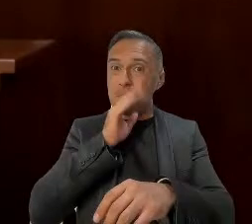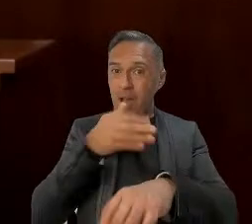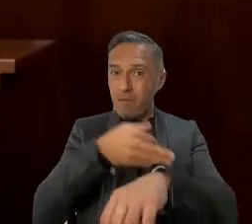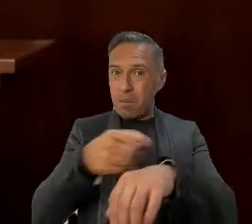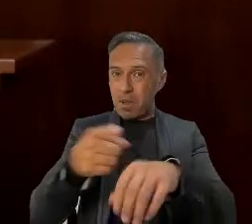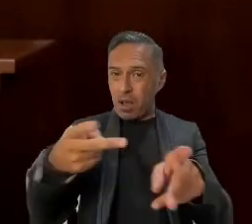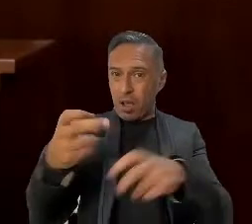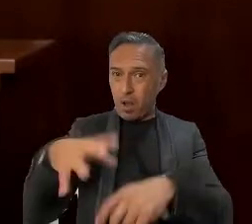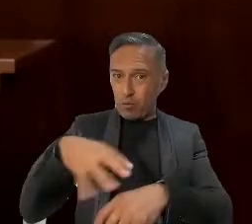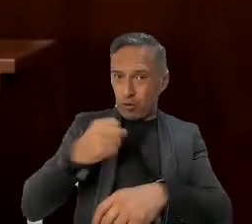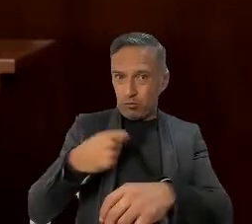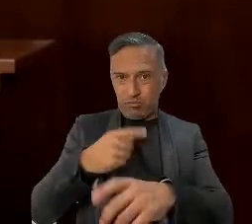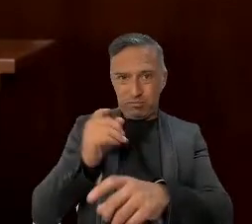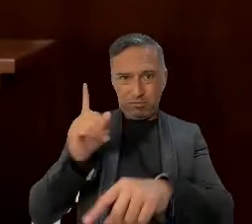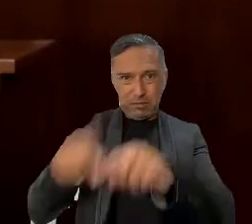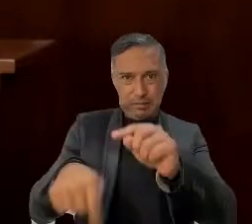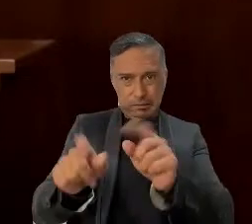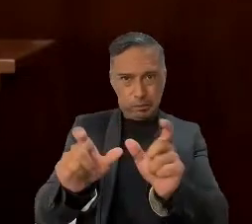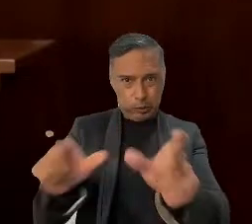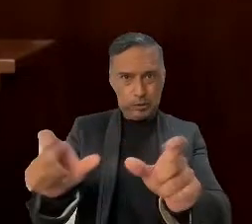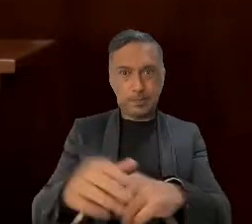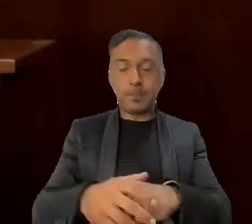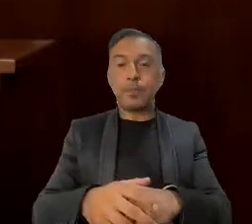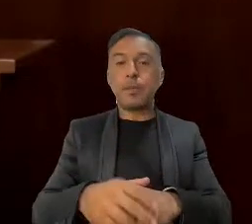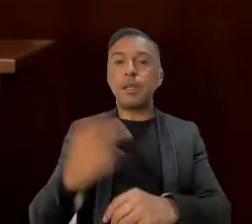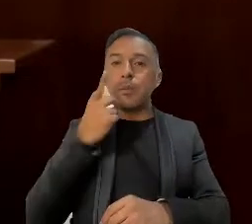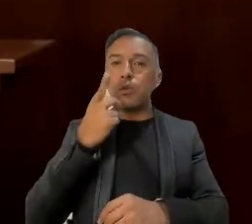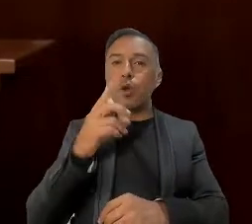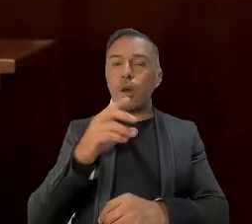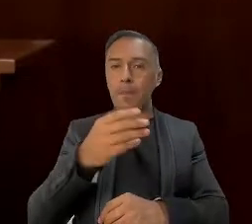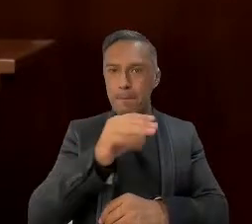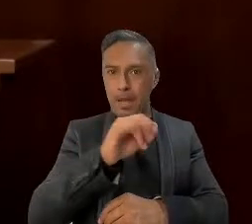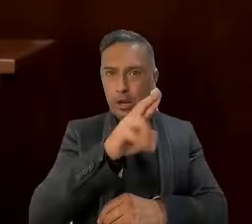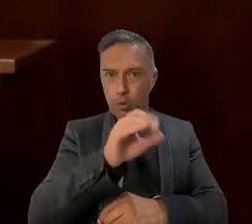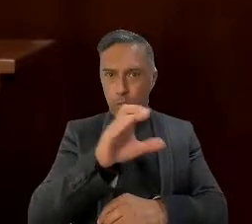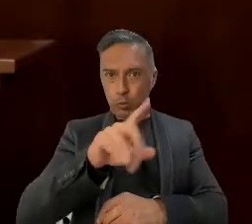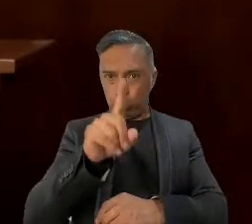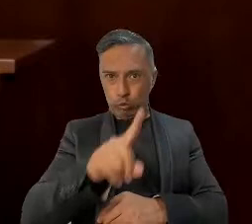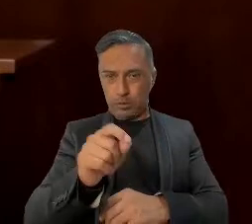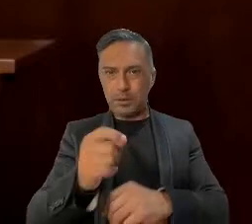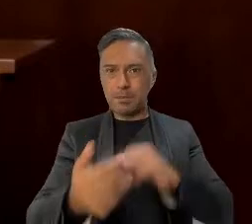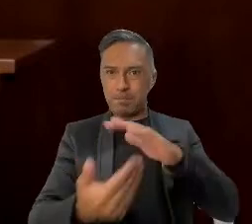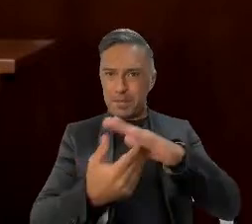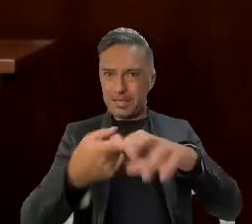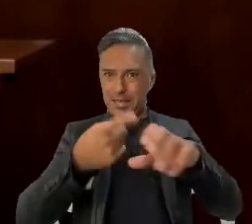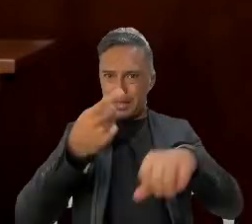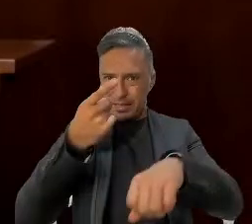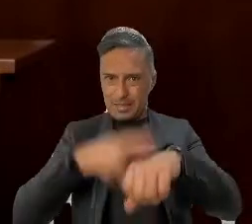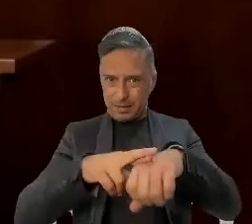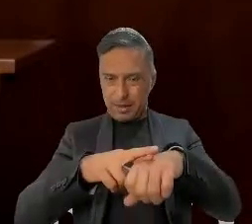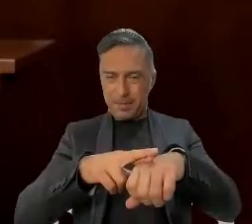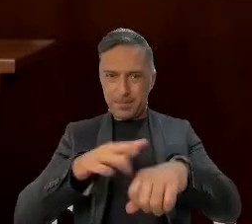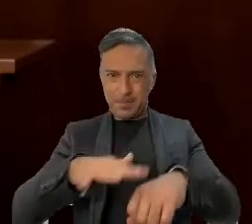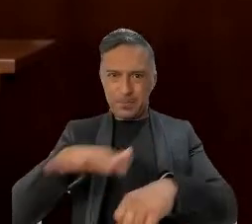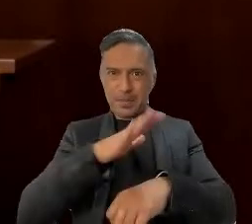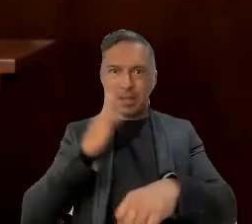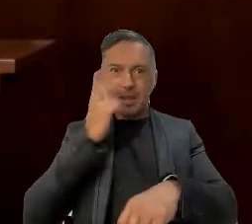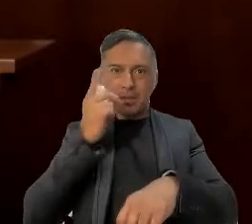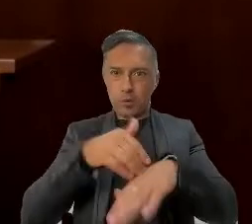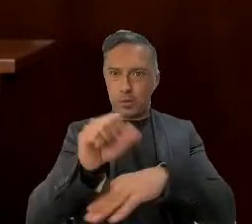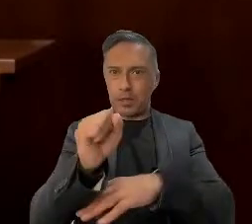diputado Marco Antonio Cruz Cruz presidente de la mesa directiva de la sexagésima primer legislatura del Estado de